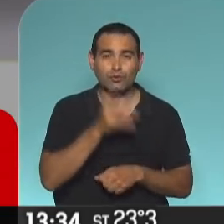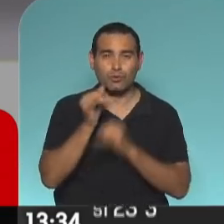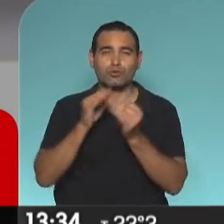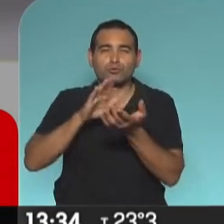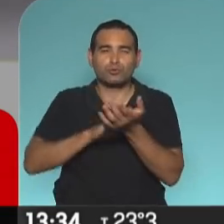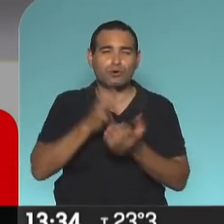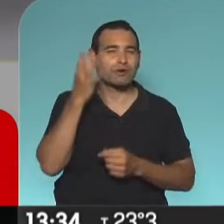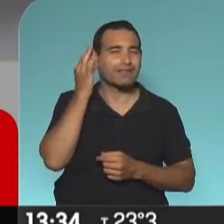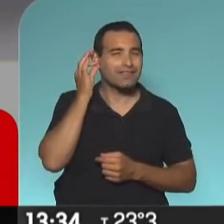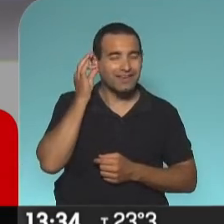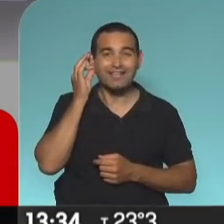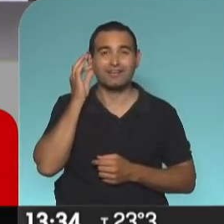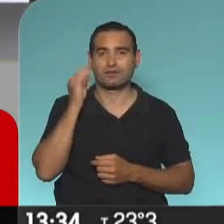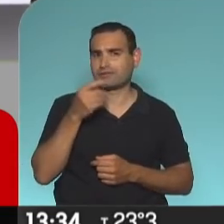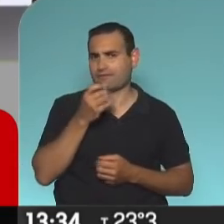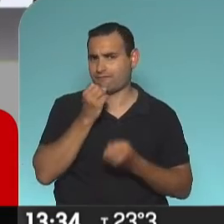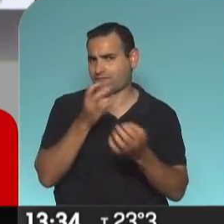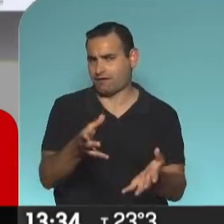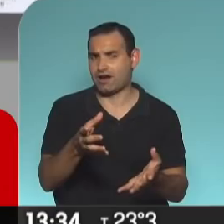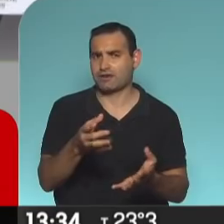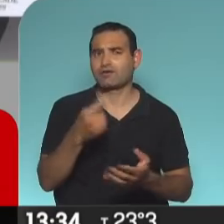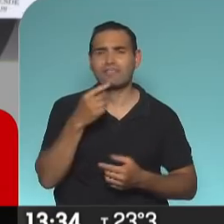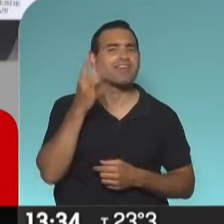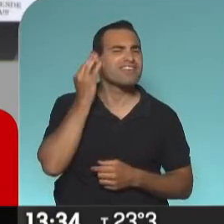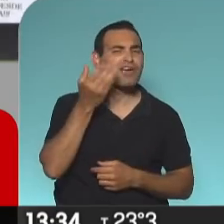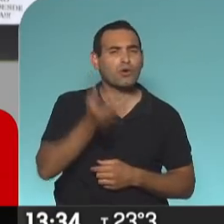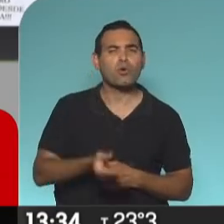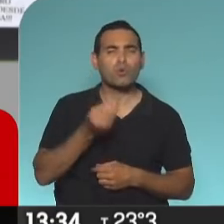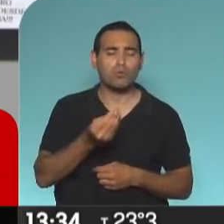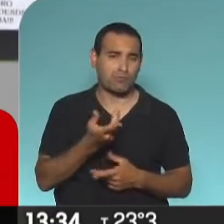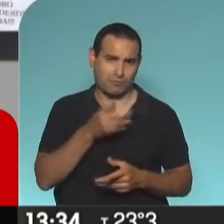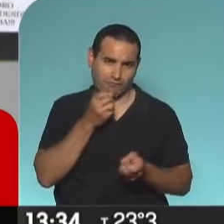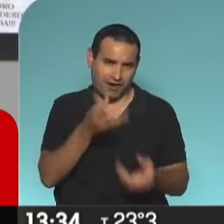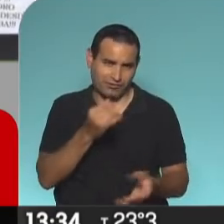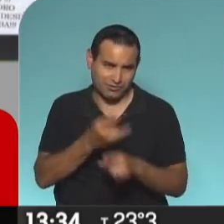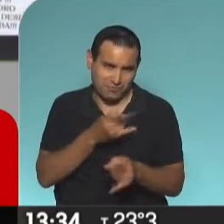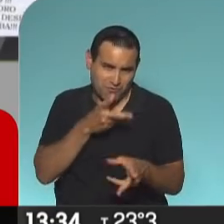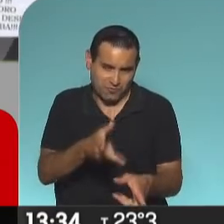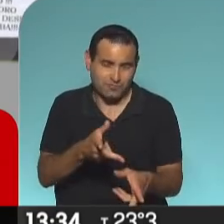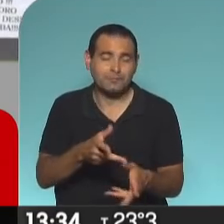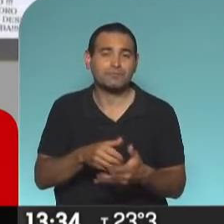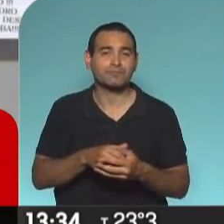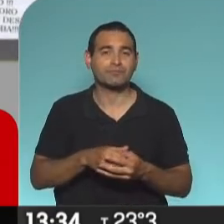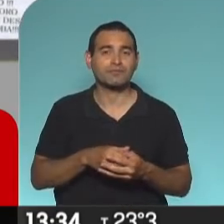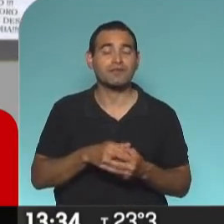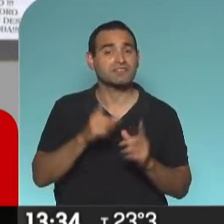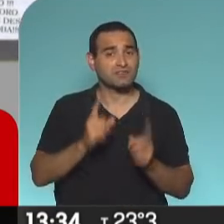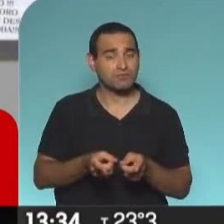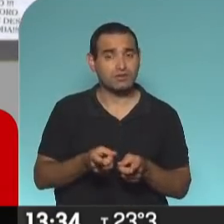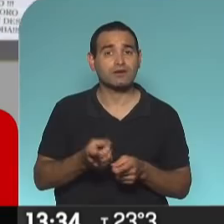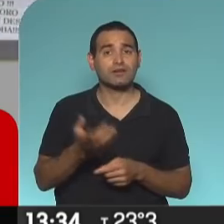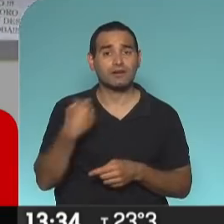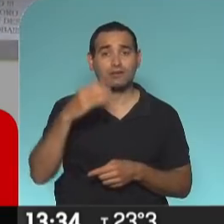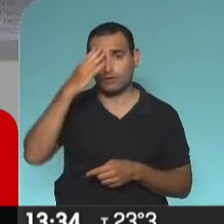lo hacía absolutamente sin anestesia acerca de cómo era Diego como paciente y demás, y hasta las palabras que llegaban